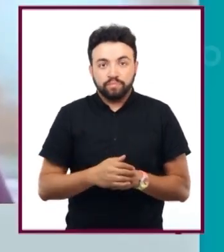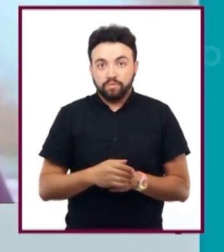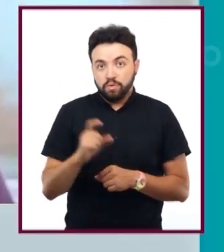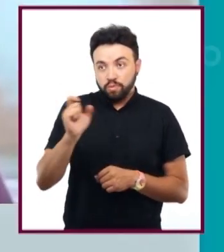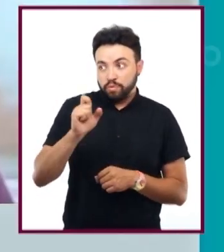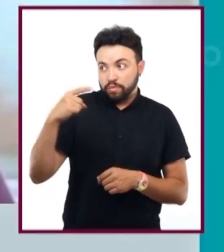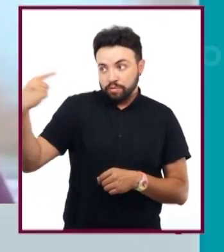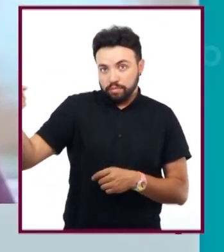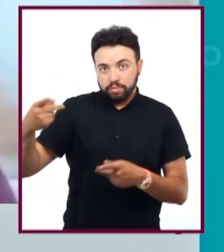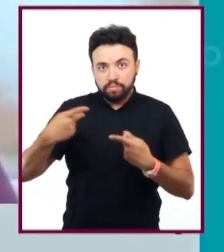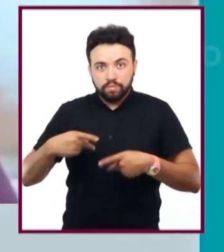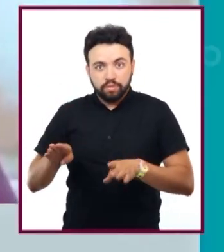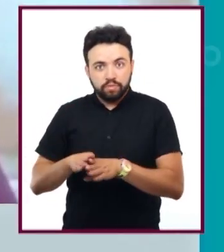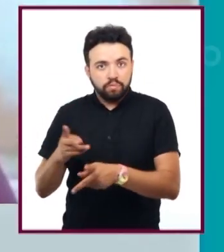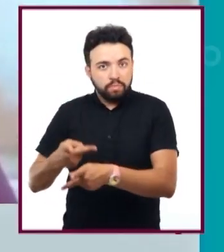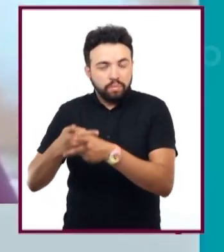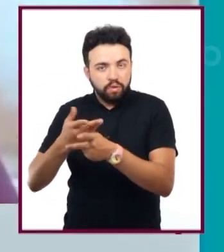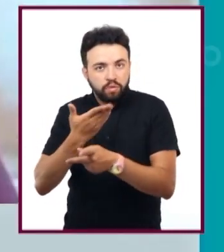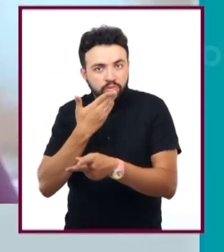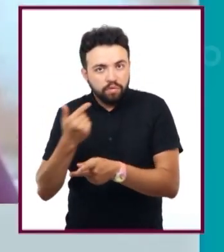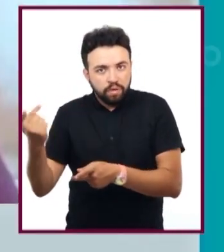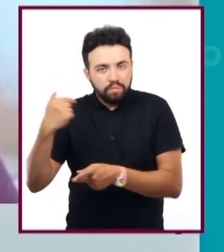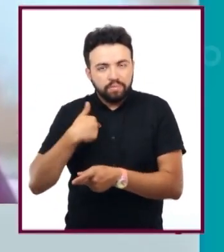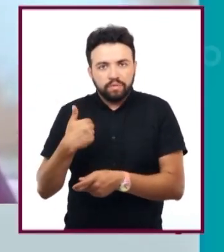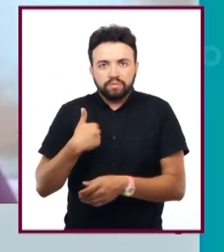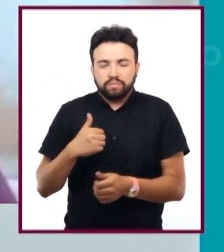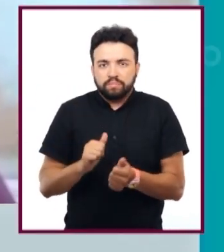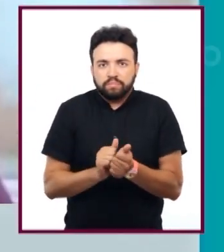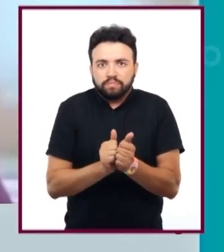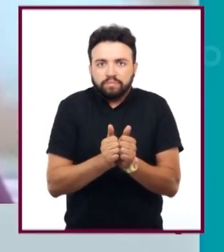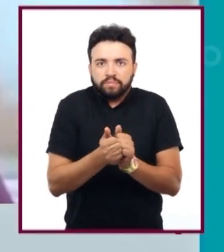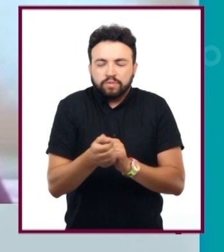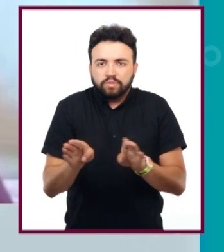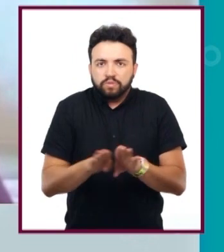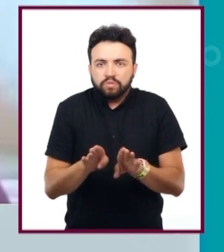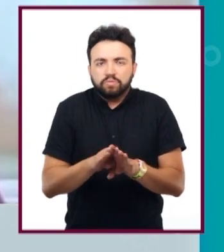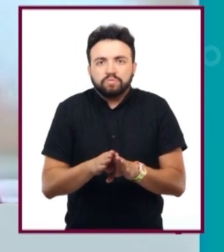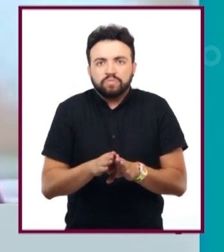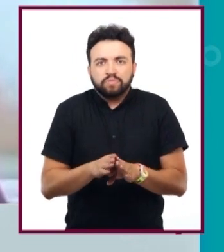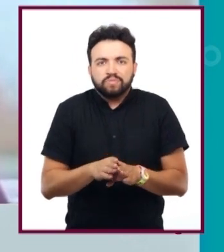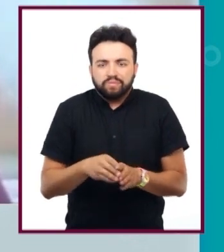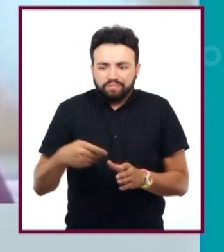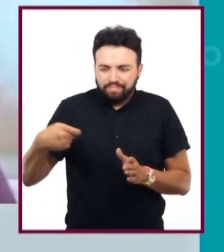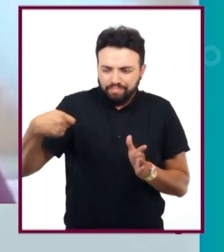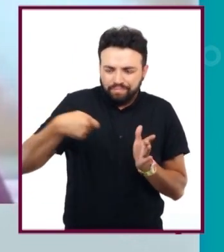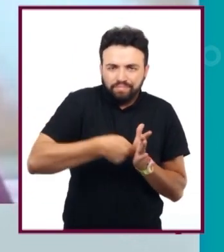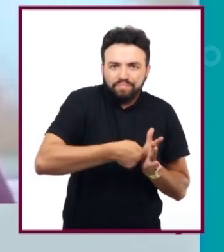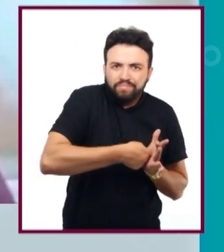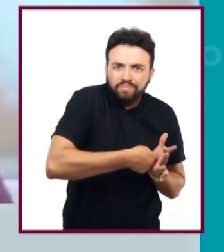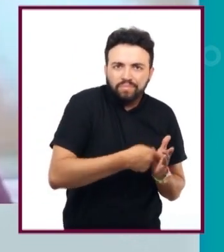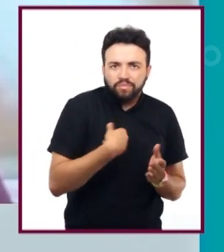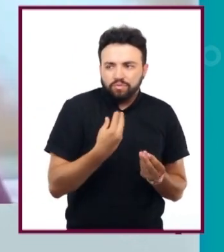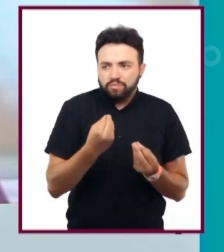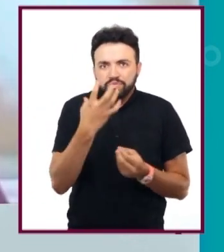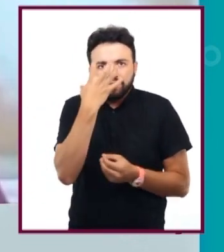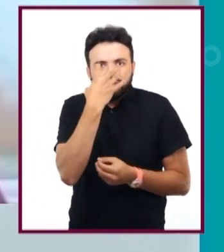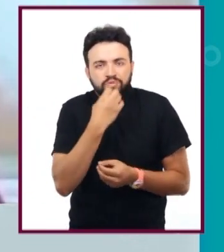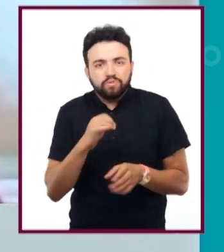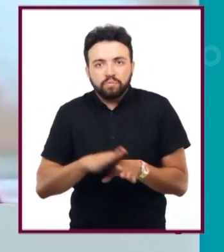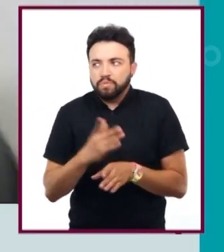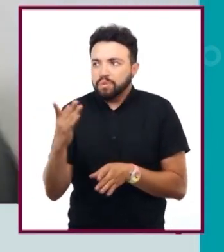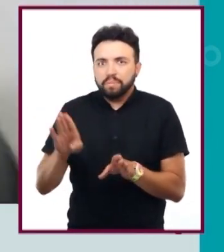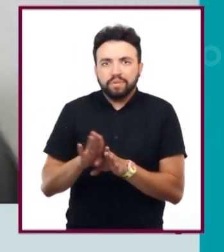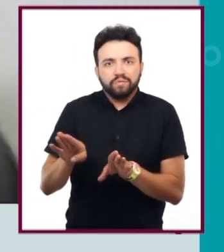Cuando alguien es impaciente conmigo, empiezo a sentir mucha presión y un poco de tristeza porque siento que esa persona no se está poniendo en mis